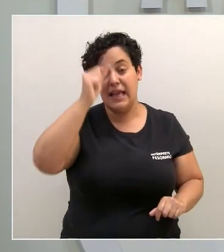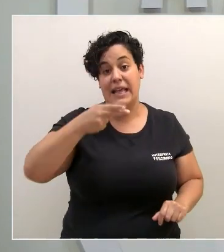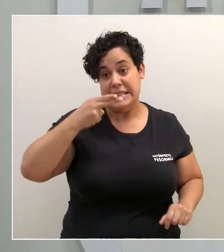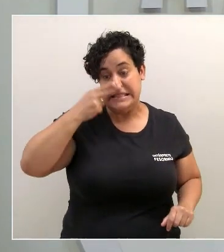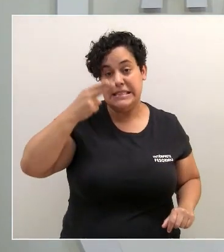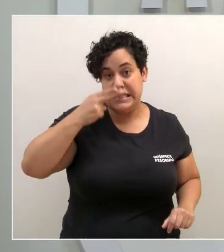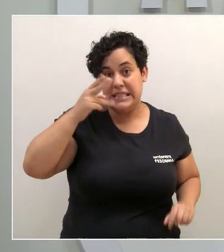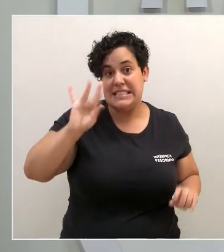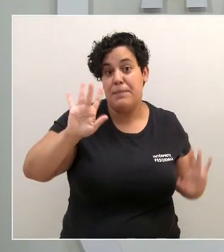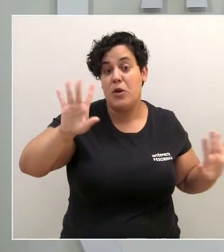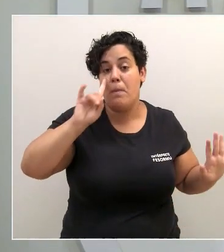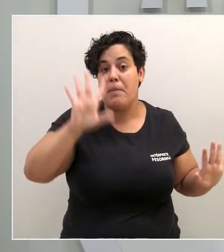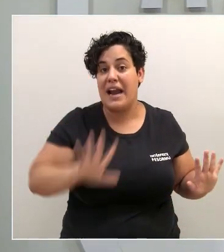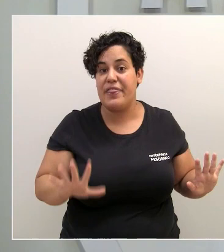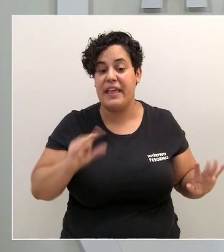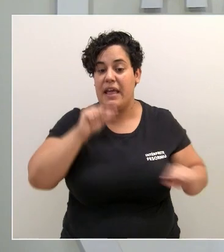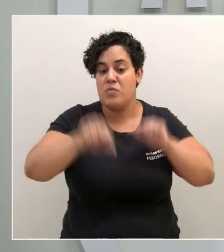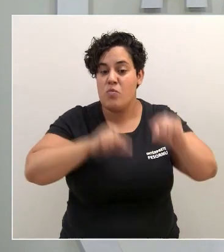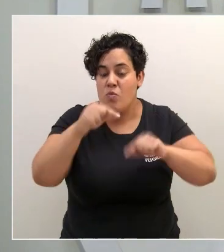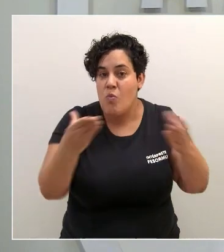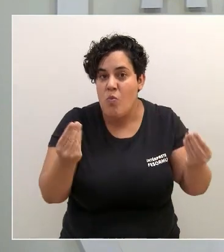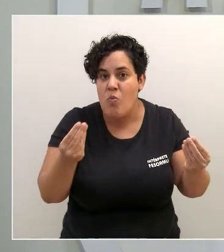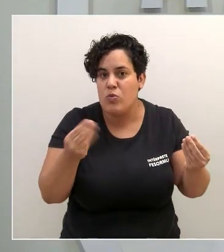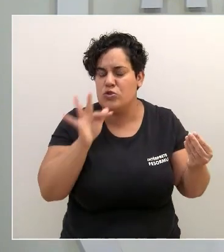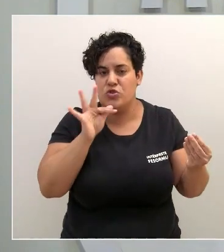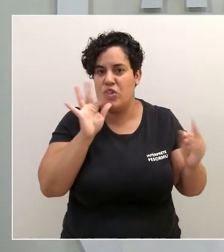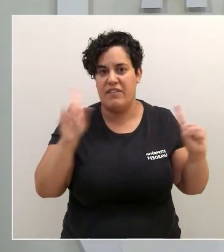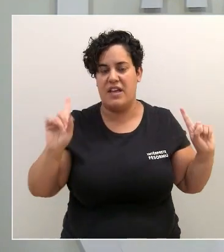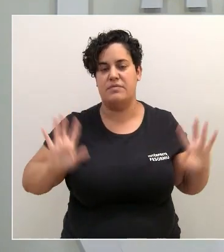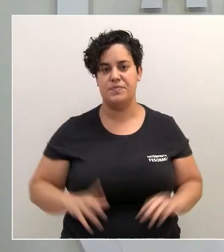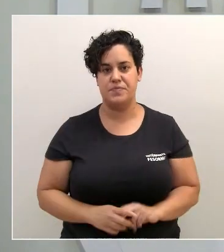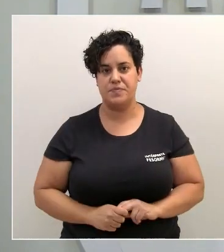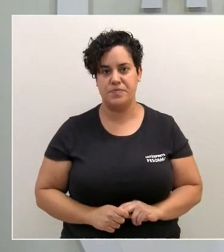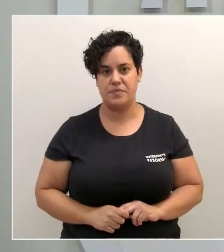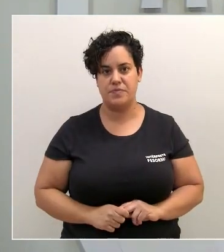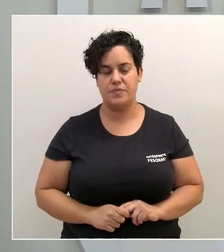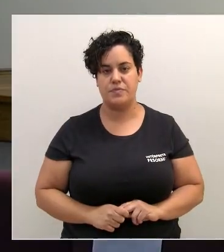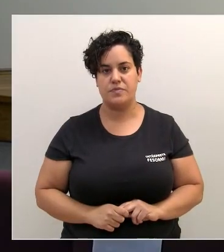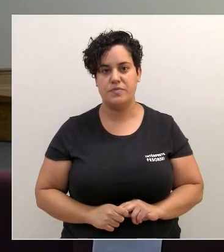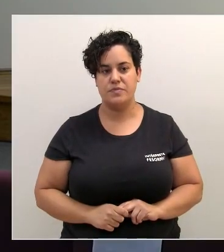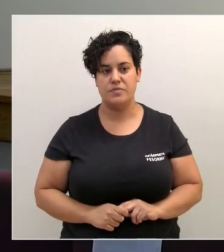no parece que ahora mismo tenga mayor contagiosidad ni revista mayor gravedad.